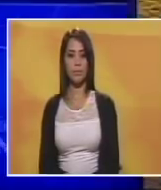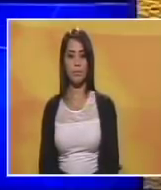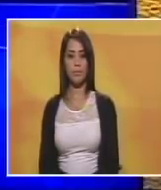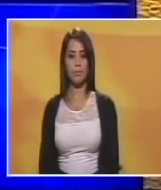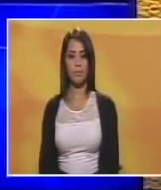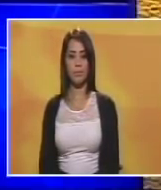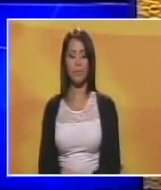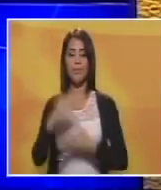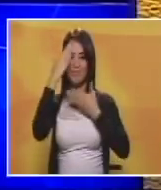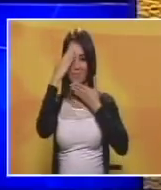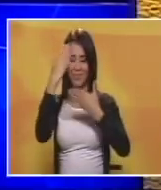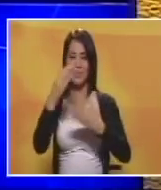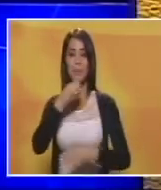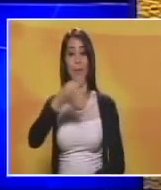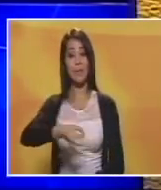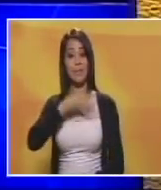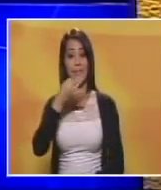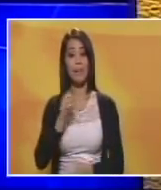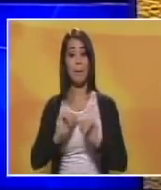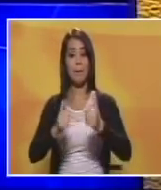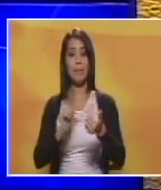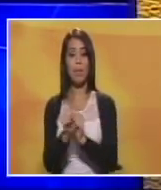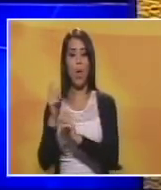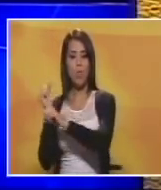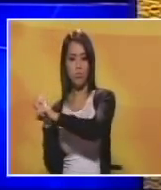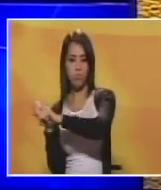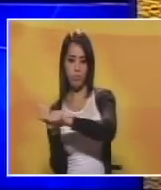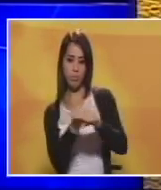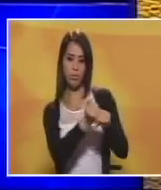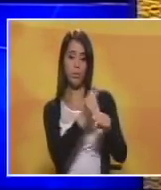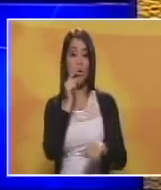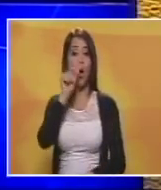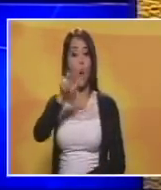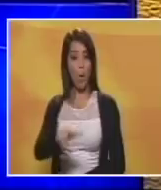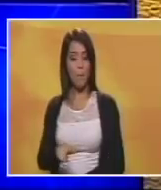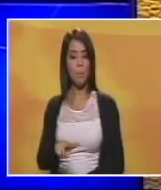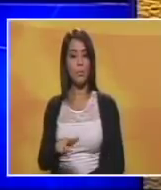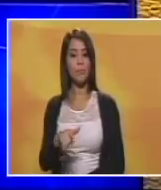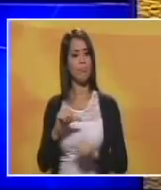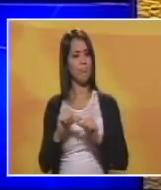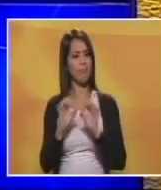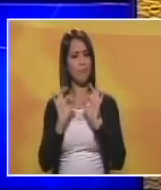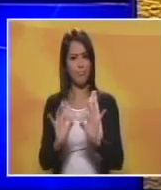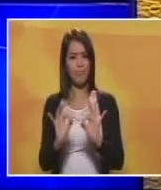ellos traición a la patria tras los hechos del 4 de agosto. En nuestro aporte, ustedes continúan con mucho más de nuestra emisión meridiana.